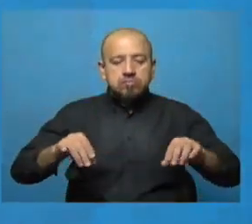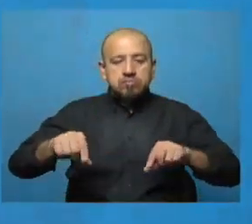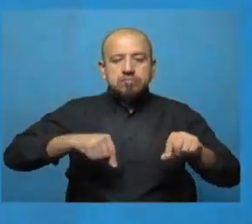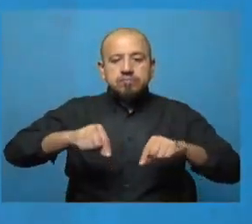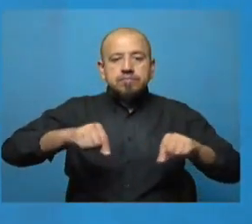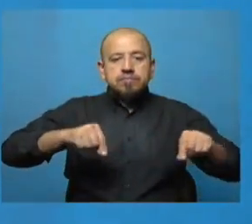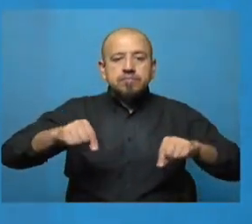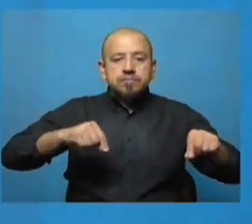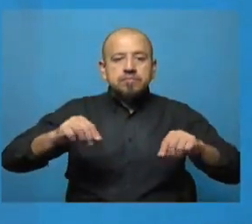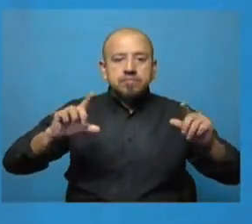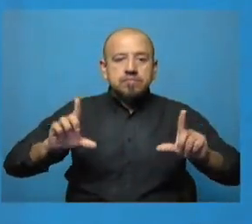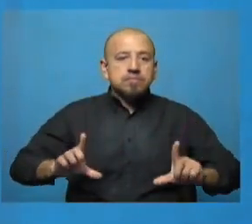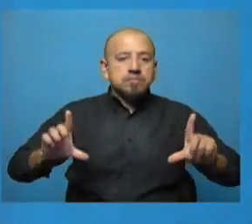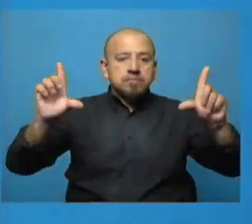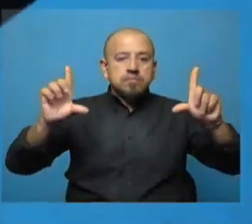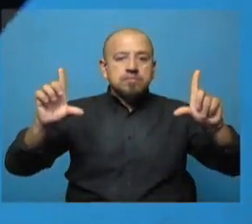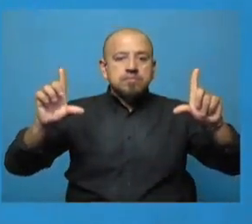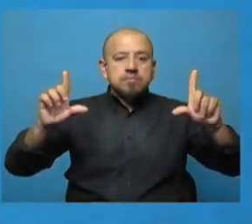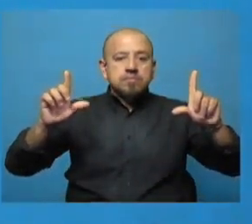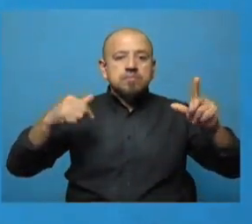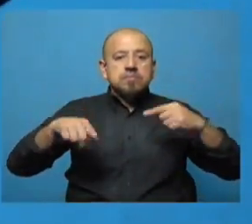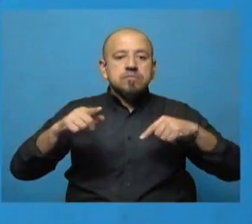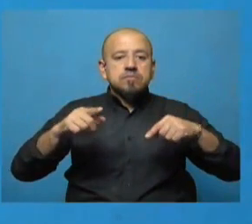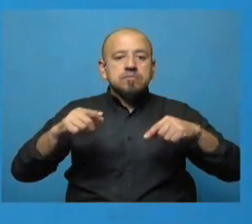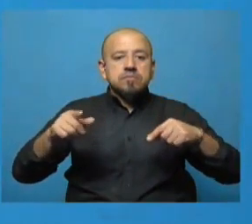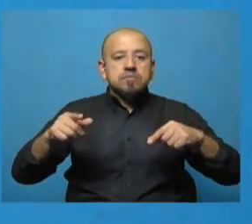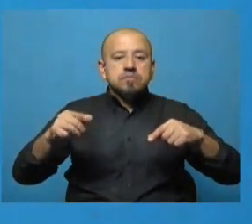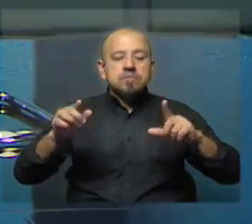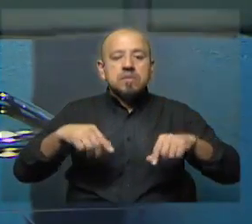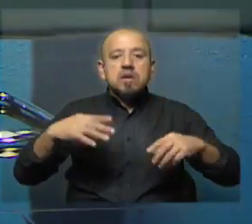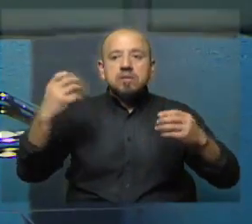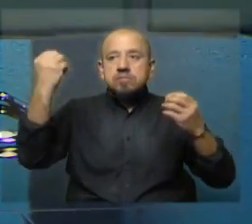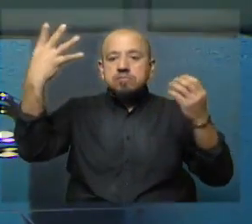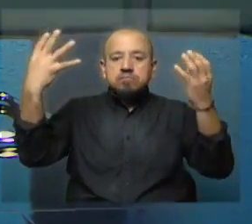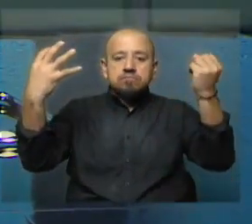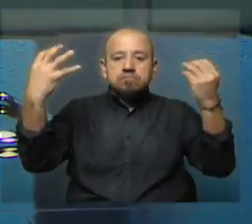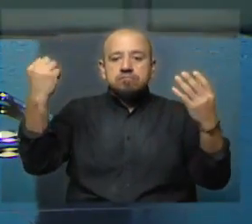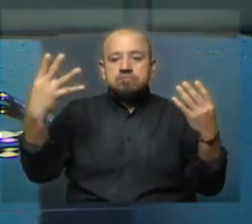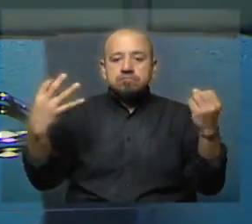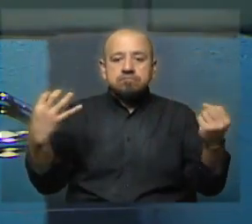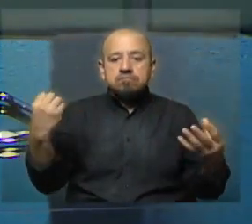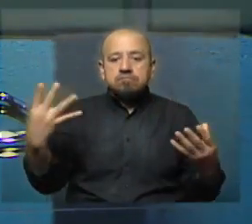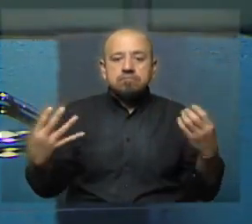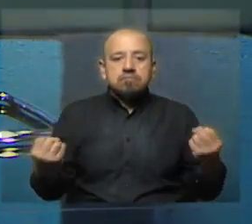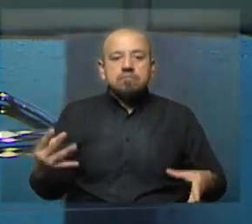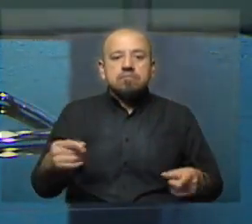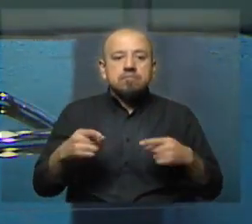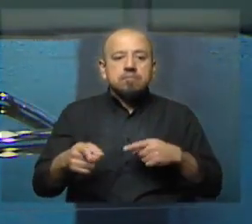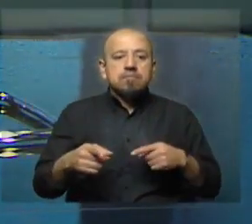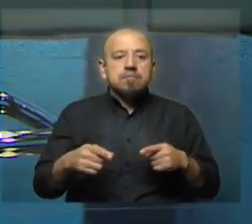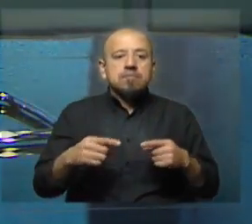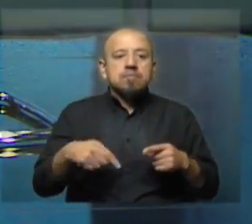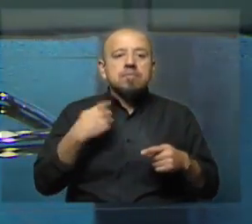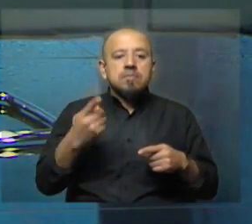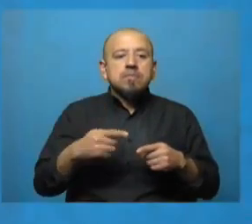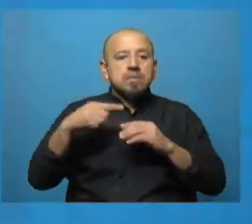en una pantalla como en un cine igual y están todos los parlantes alrededor o sea esta zona ahí suena como suena como va